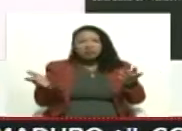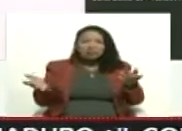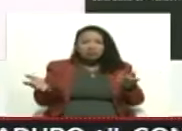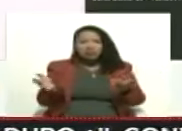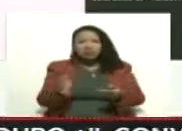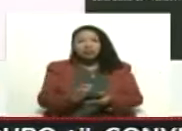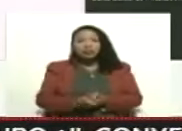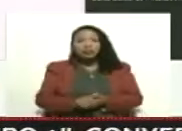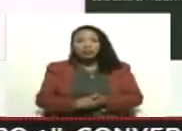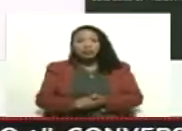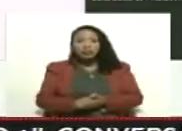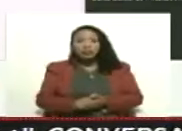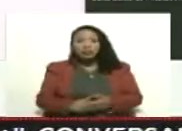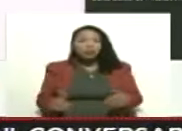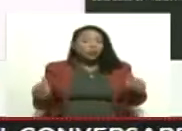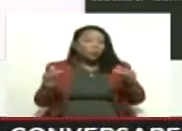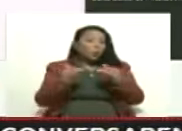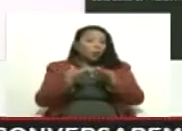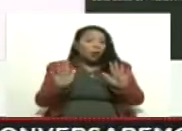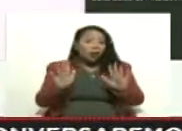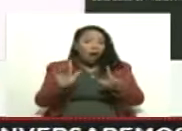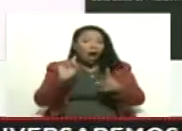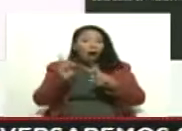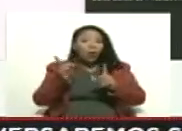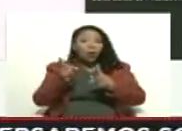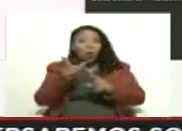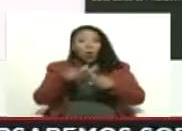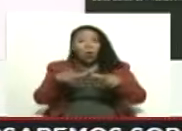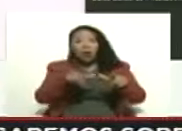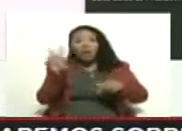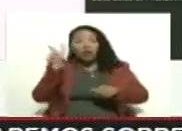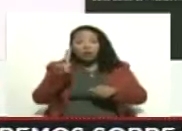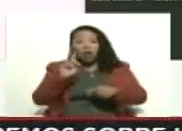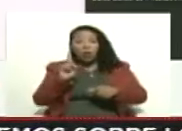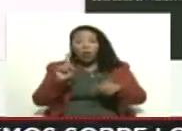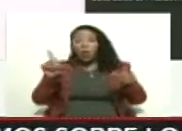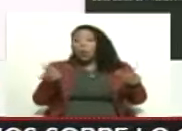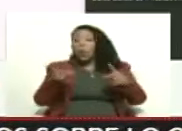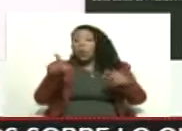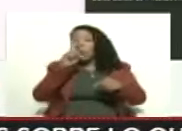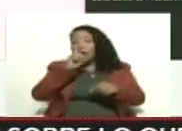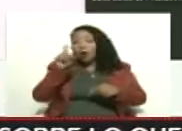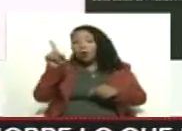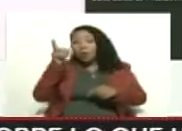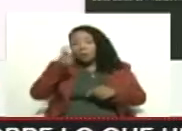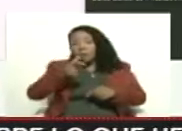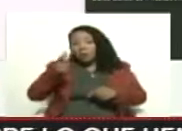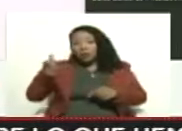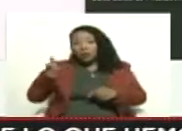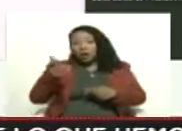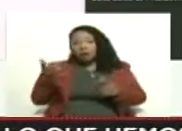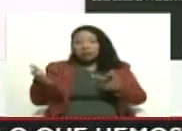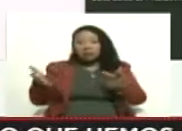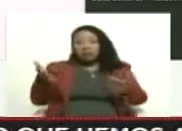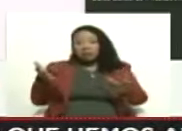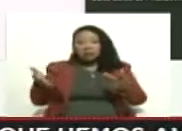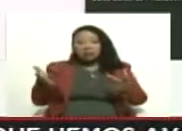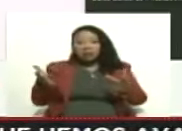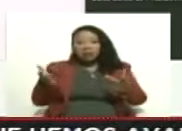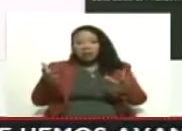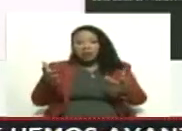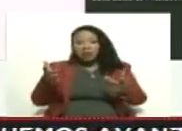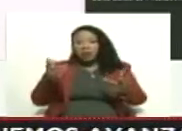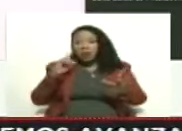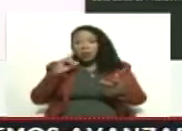Sí igual hay sitios de Venezuela donde el cumpleaños casi no le para cumpleaños una persona no no es no no